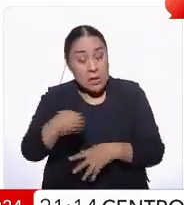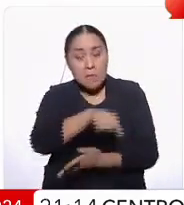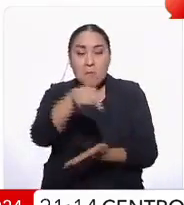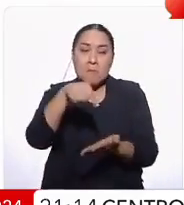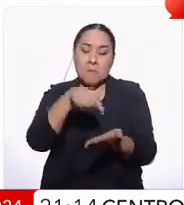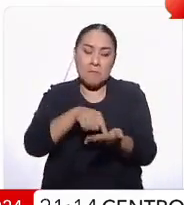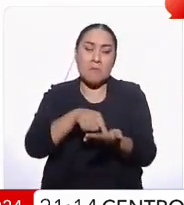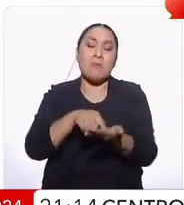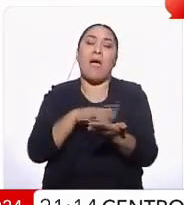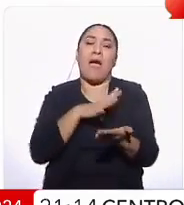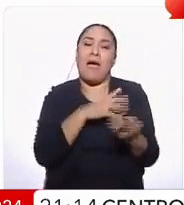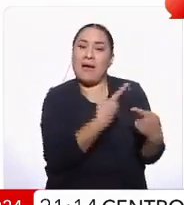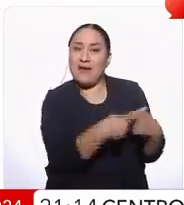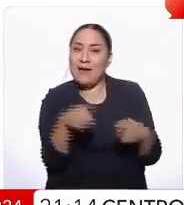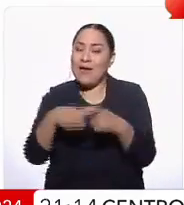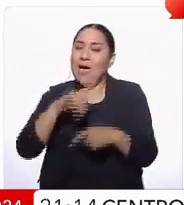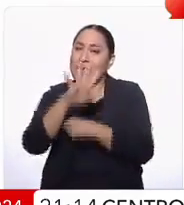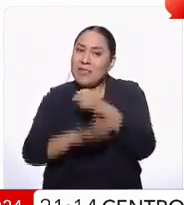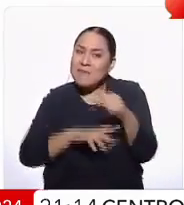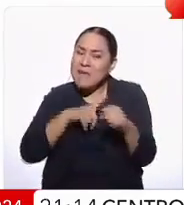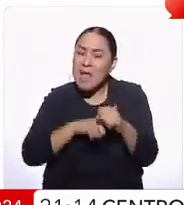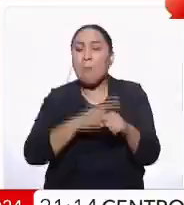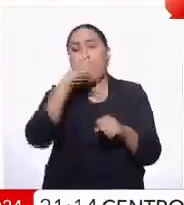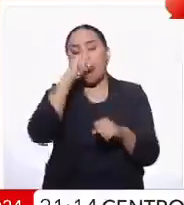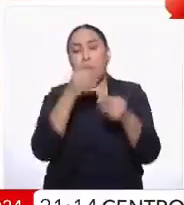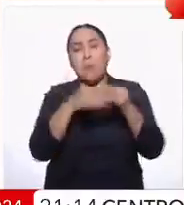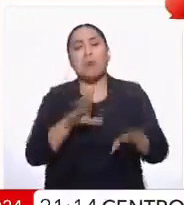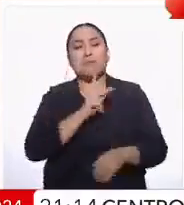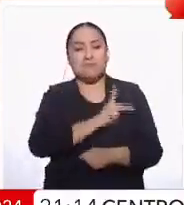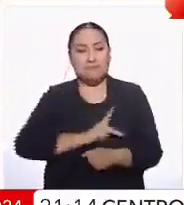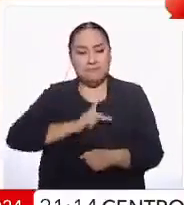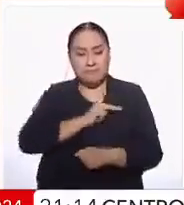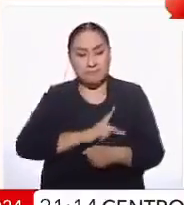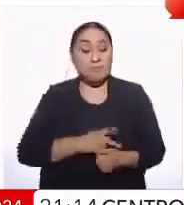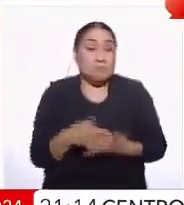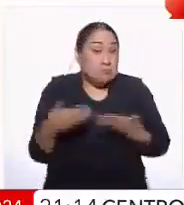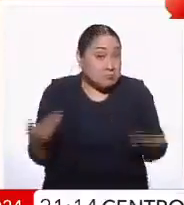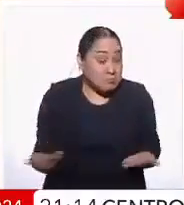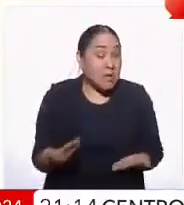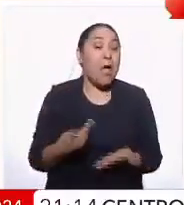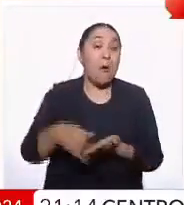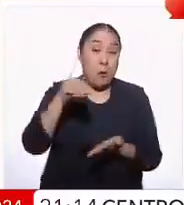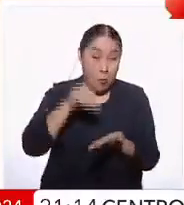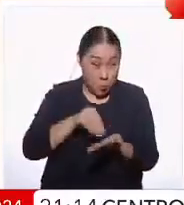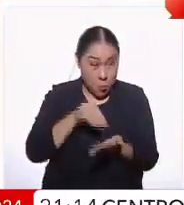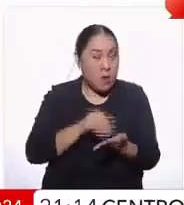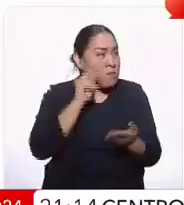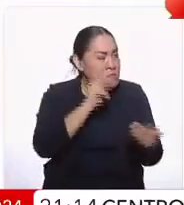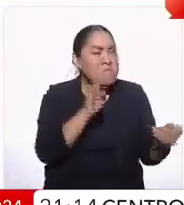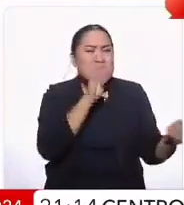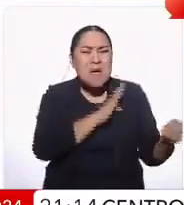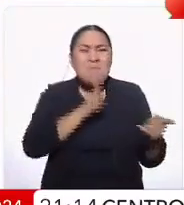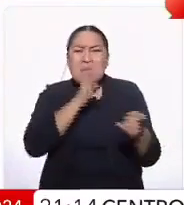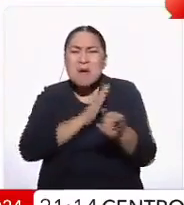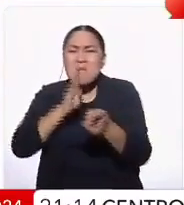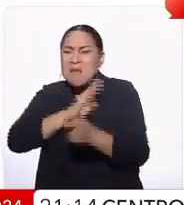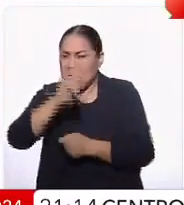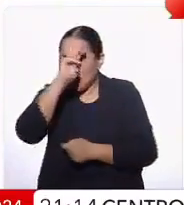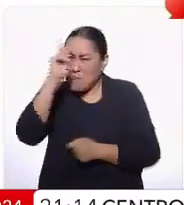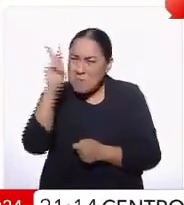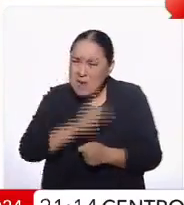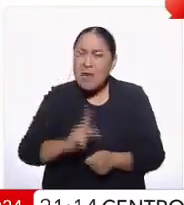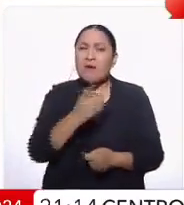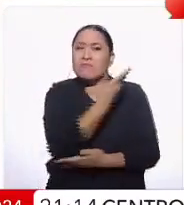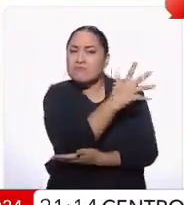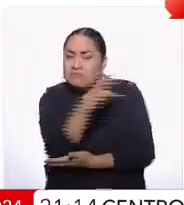lugares de mayor biodiversidad del planeta. Y aún con este historial de desastres ambientales,